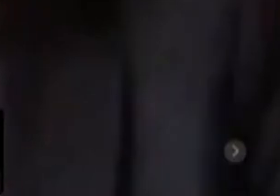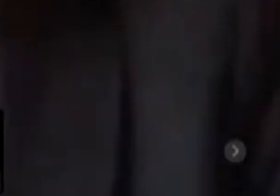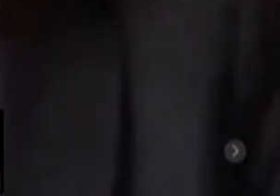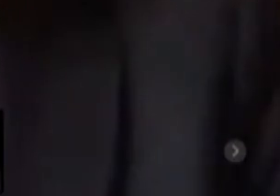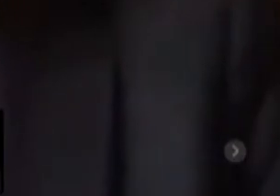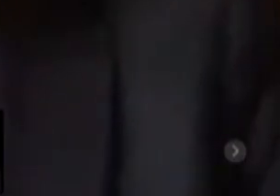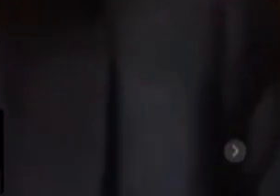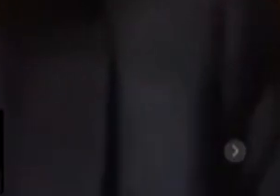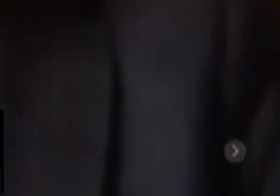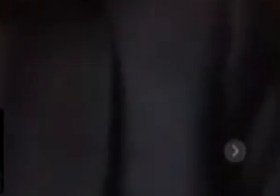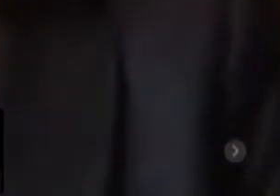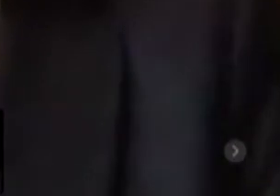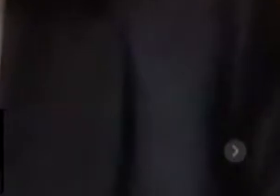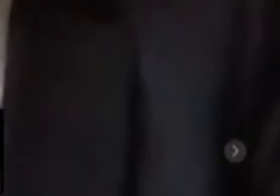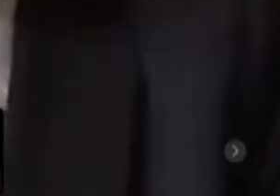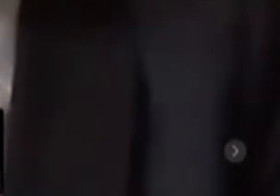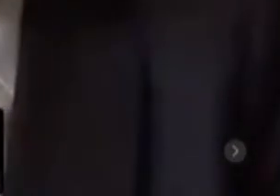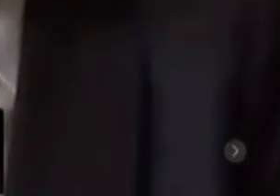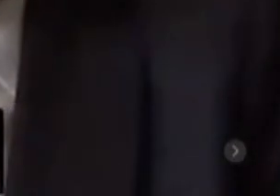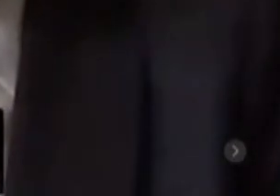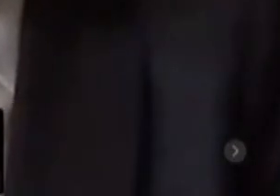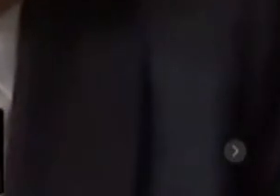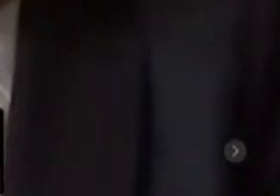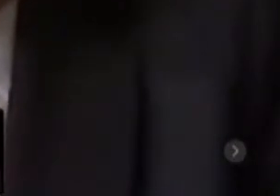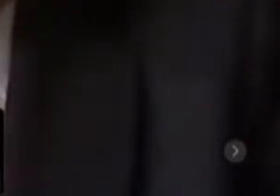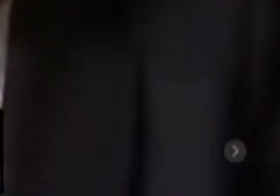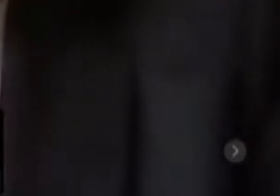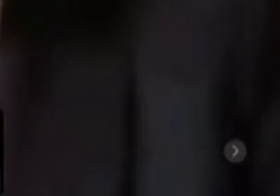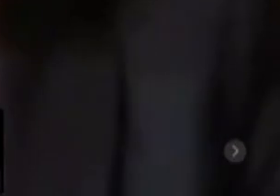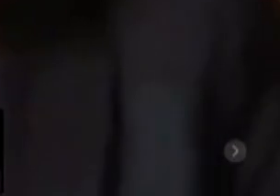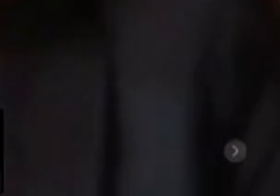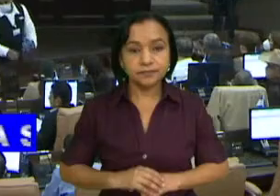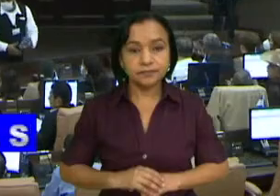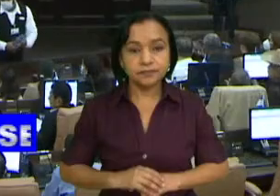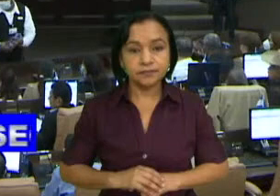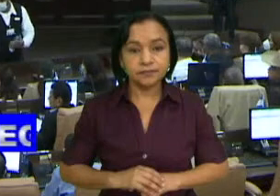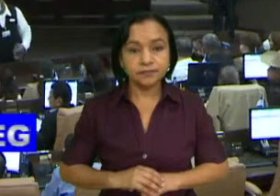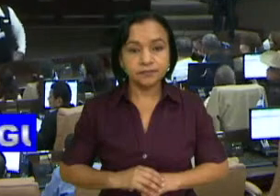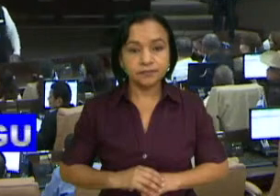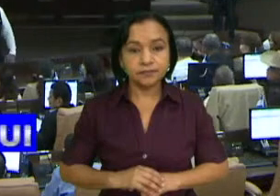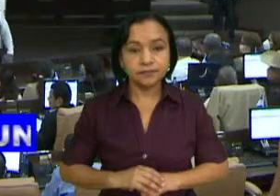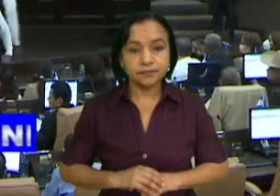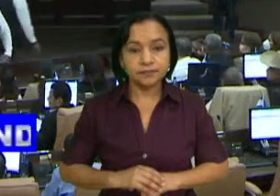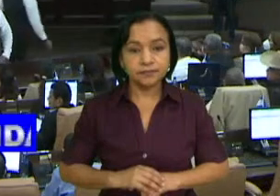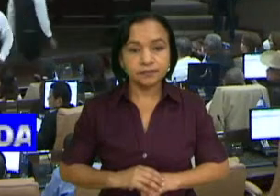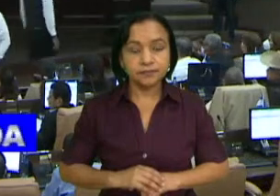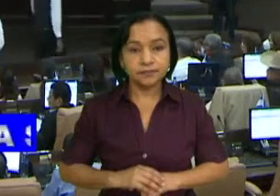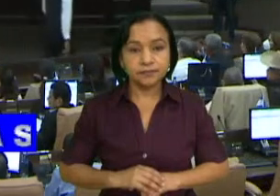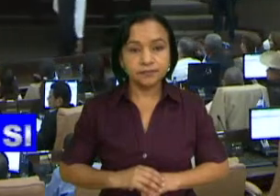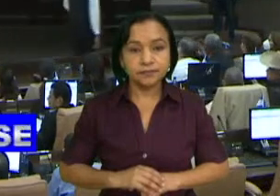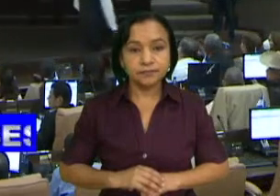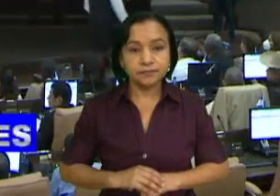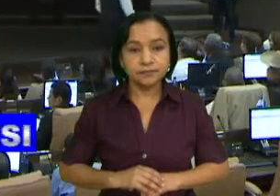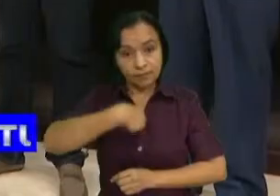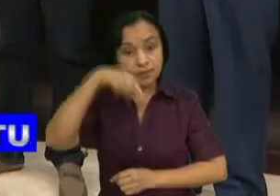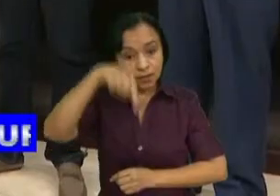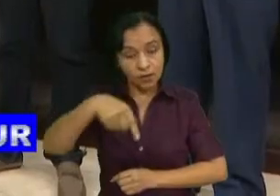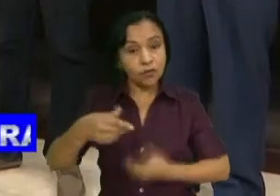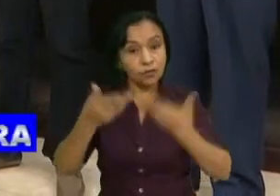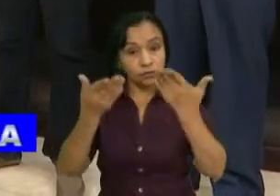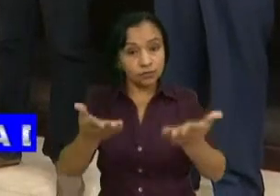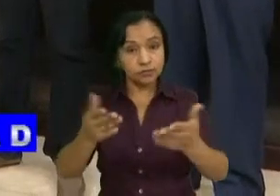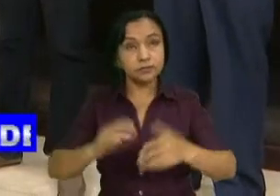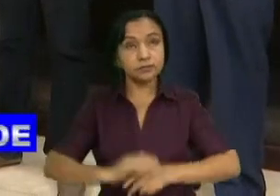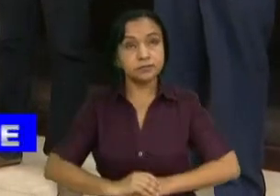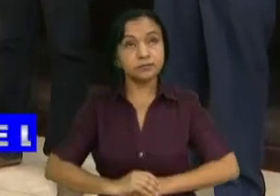el secretario general de la organización de los estados americanos luis almagro aseguró que nicaragua se encamina a la peor elección posible